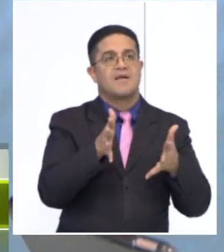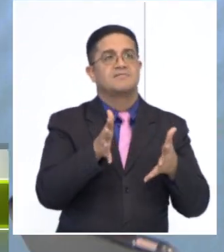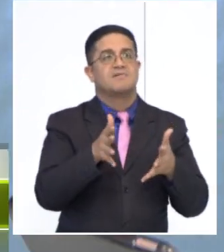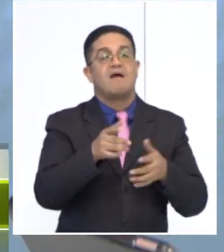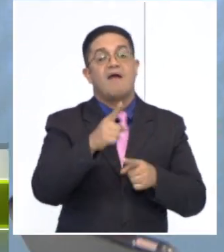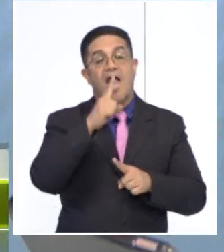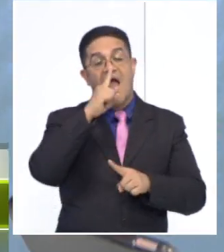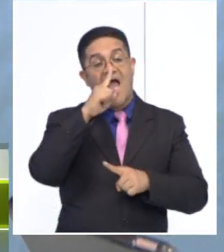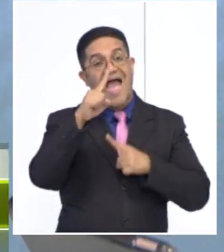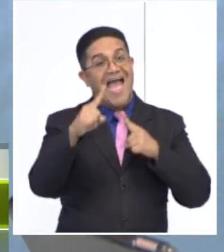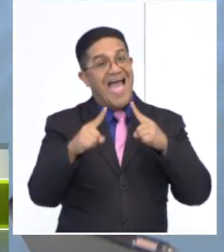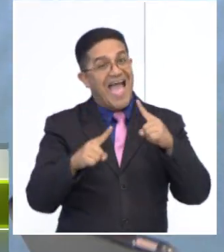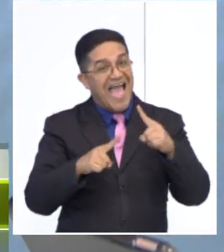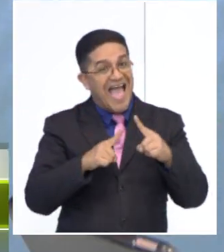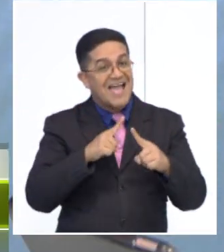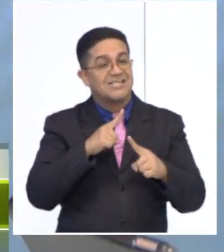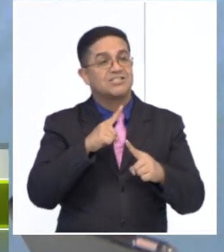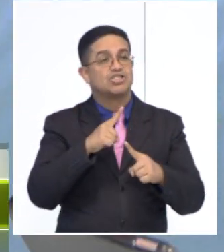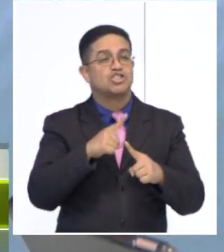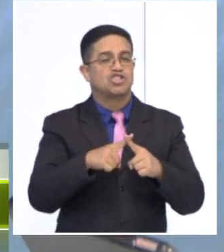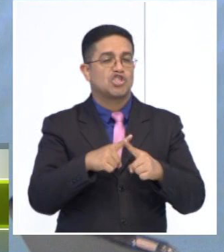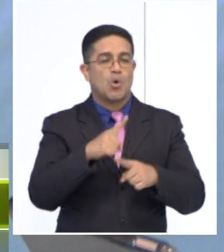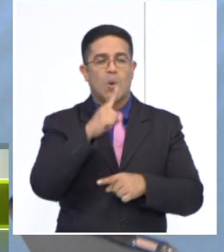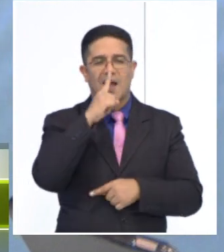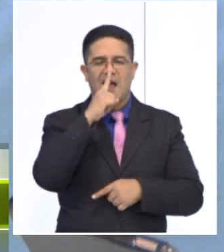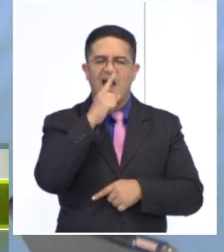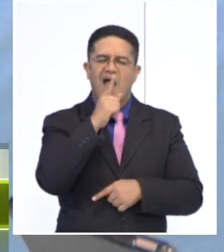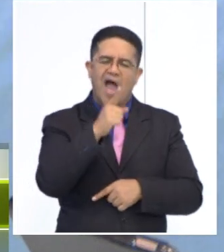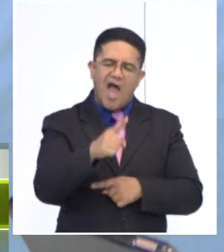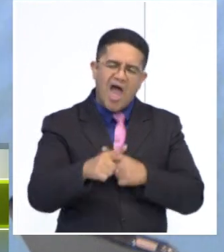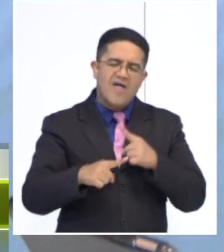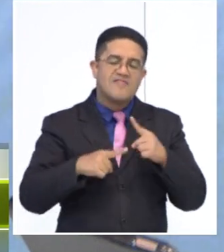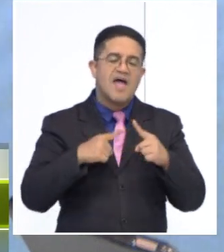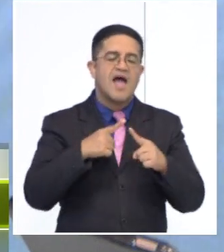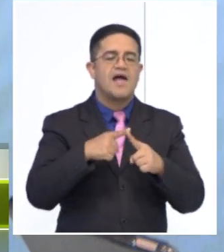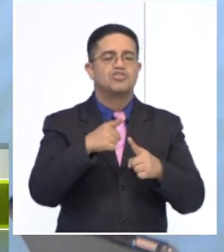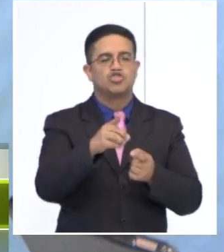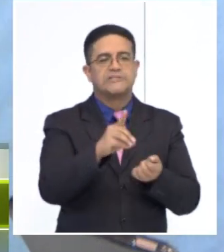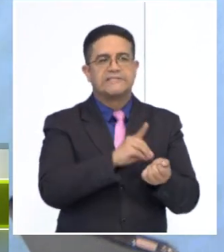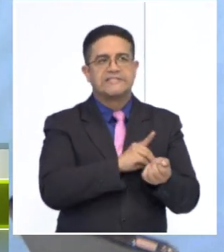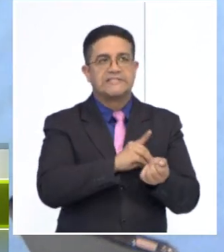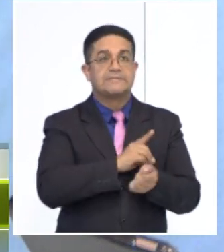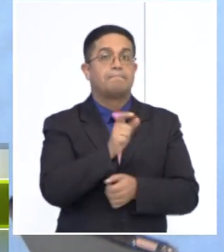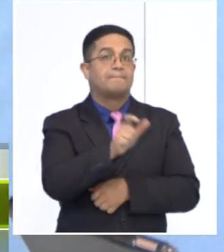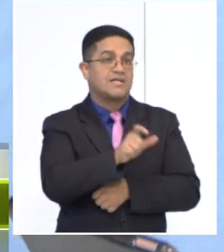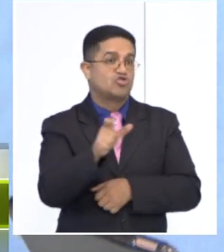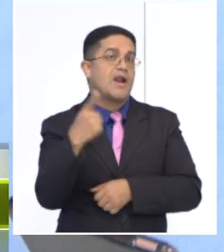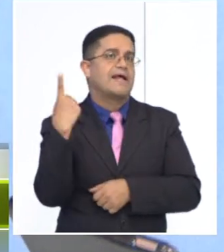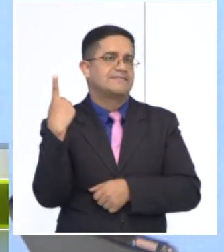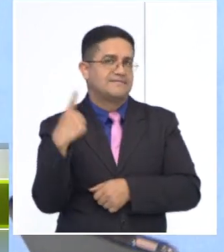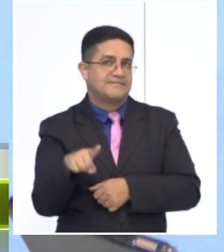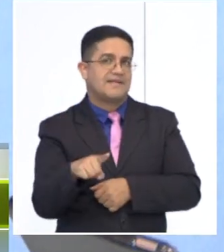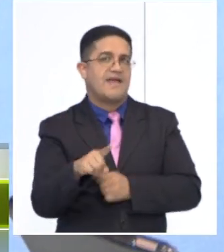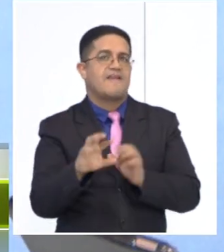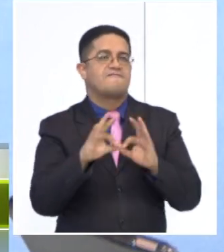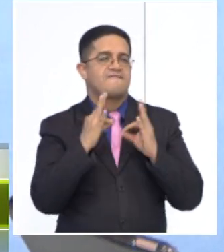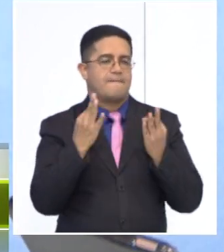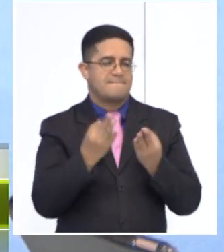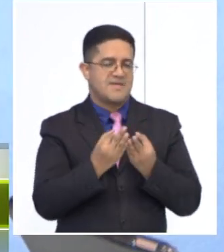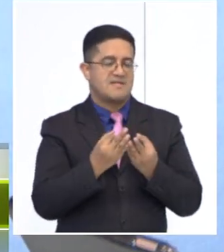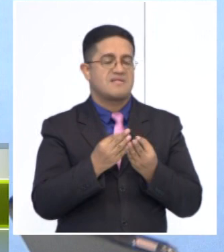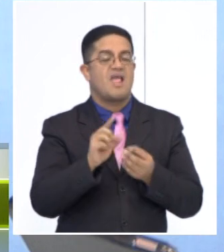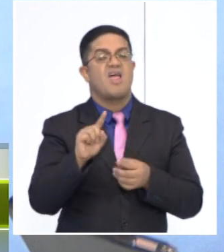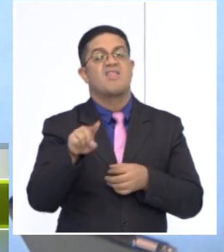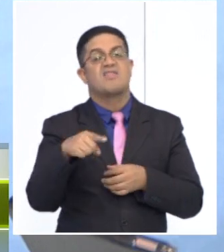año se realice el despistaje de diabetes en los pacientes que tienen factores de riesgo, ¿ok? Después de